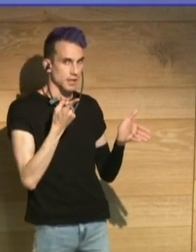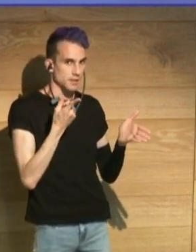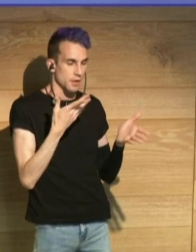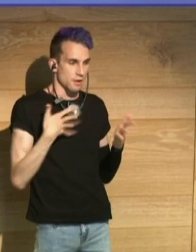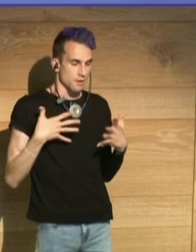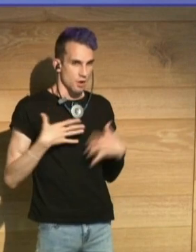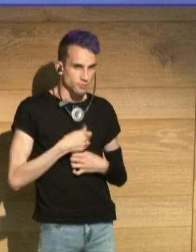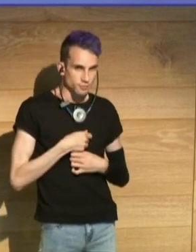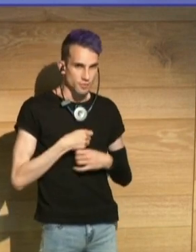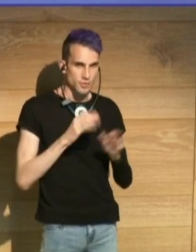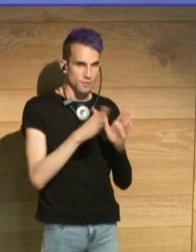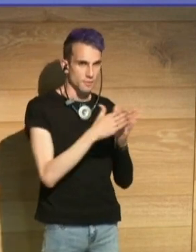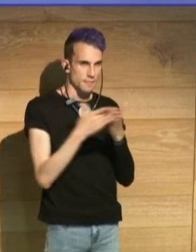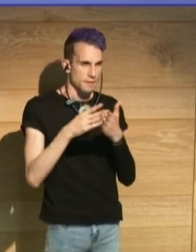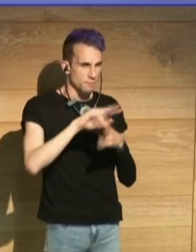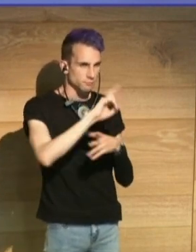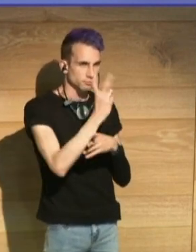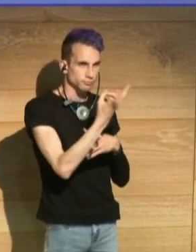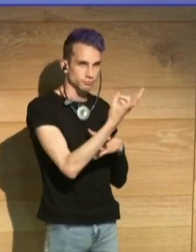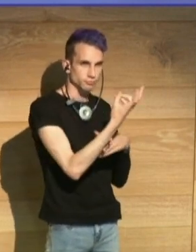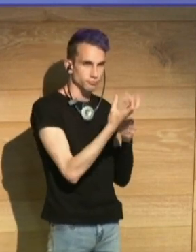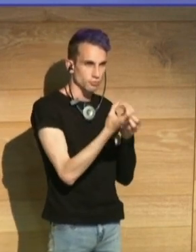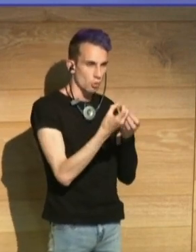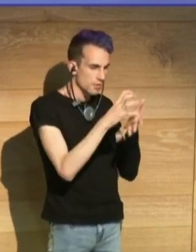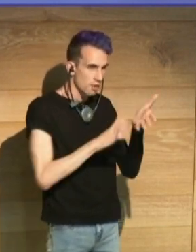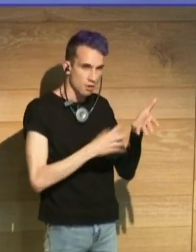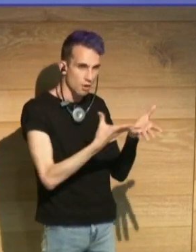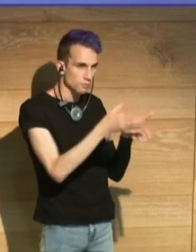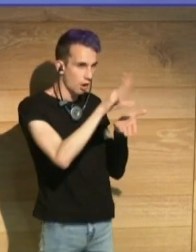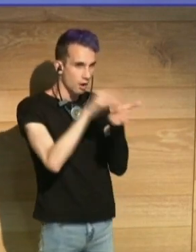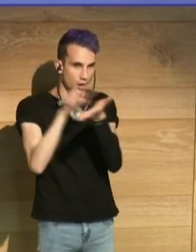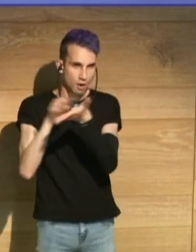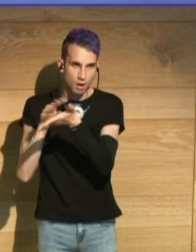de documentación que no sé si es de acceso público. Aquí en España tenemos